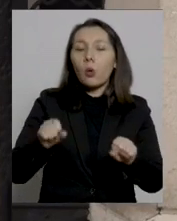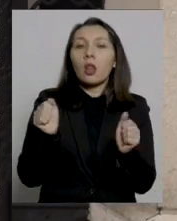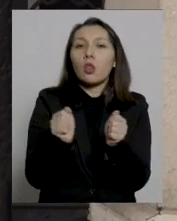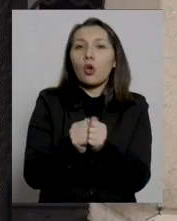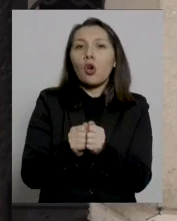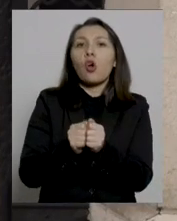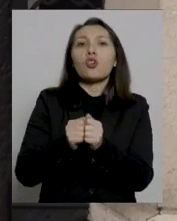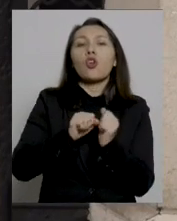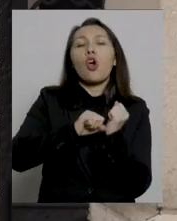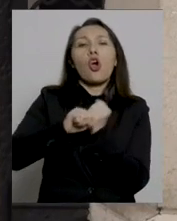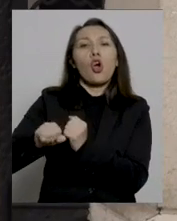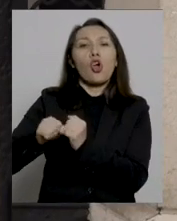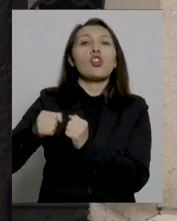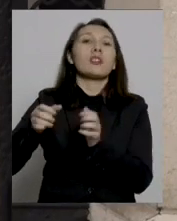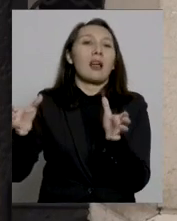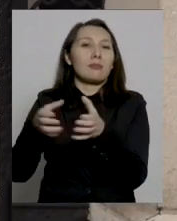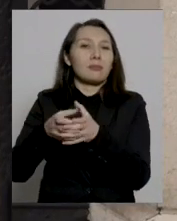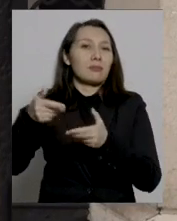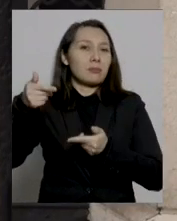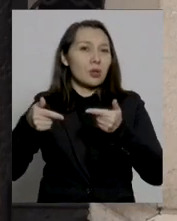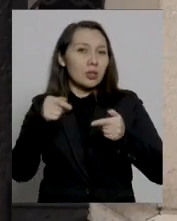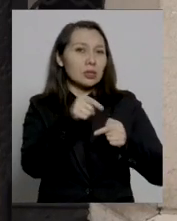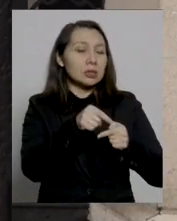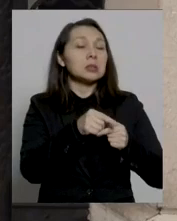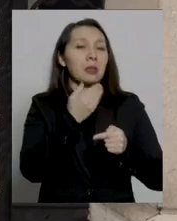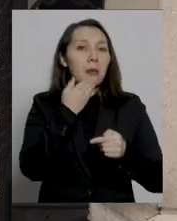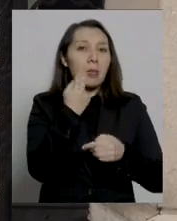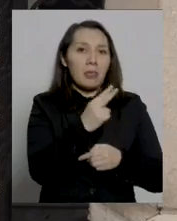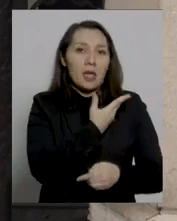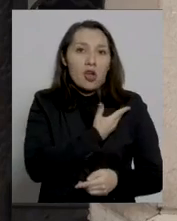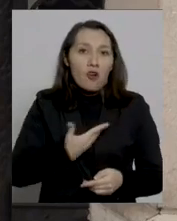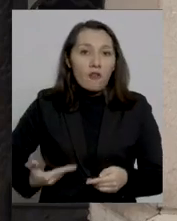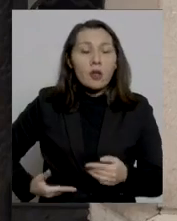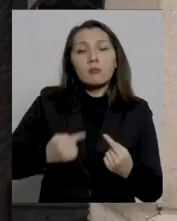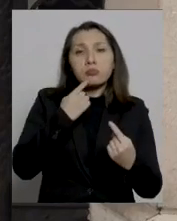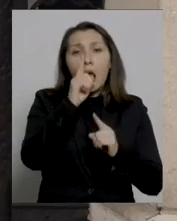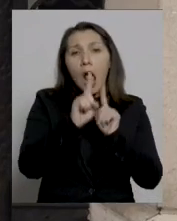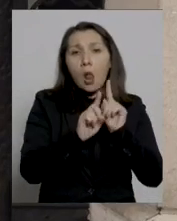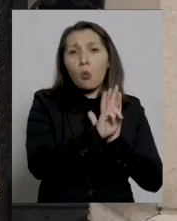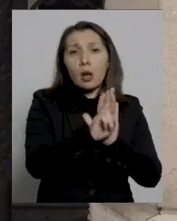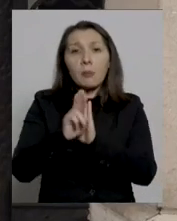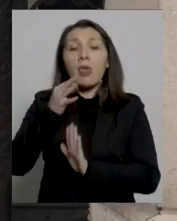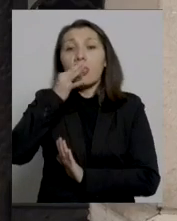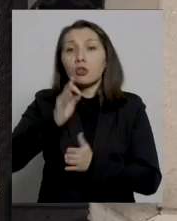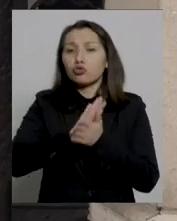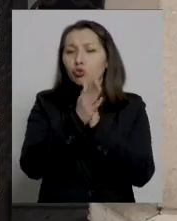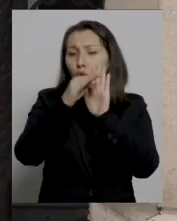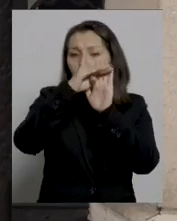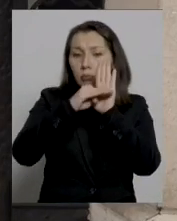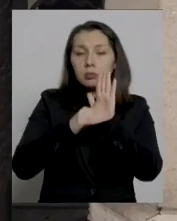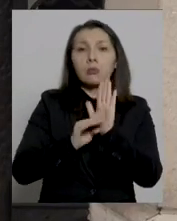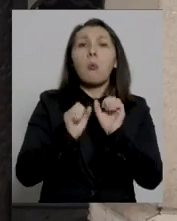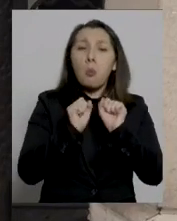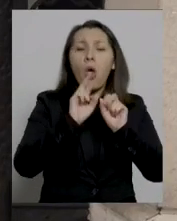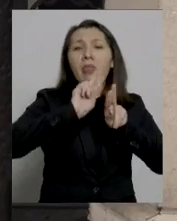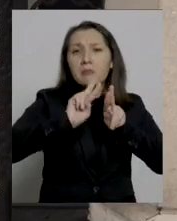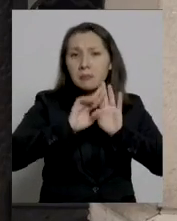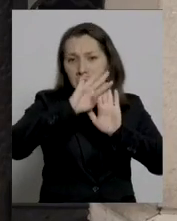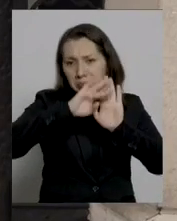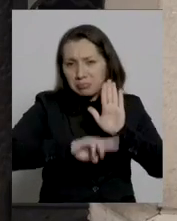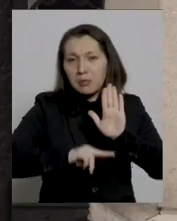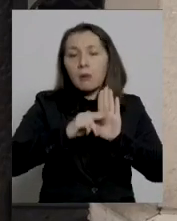con partidos de la oposición y del oficialismo. Hoy día algunos representantes de esa instancia precisamente dicen que todas las medidas son perfectibles en el